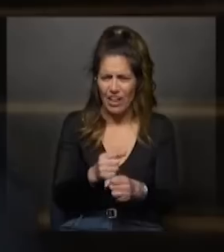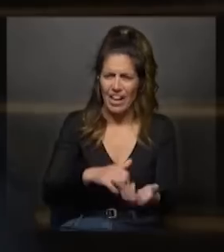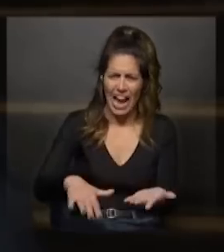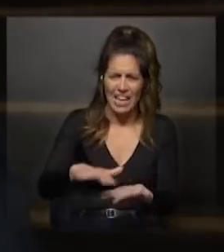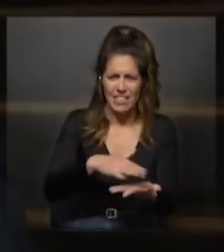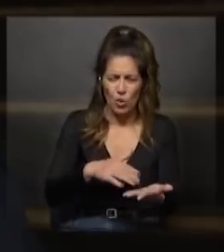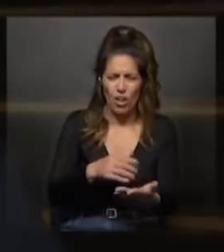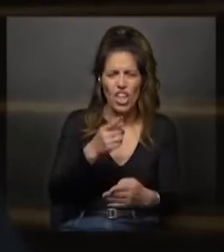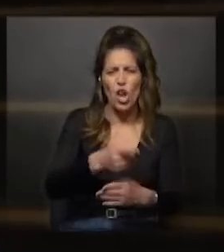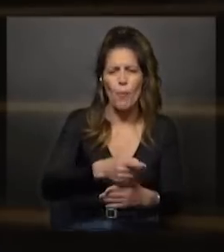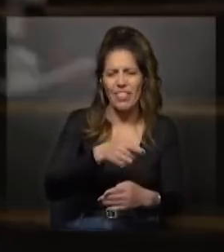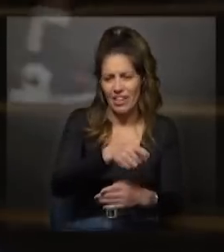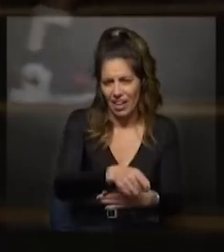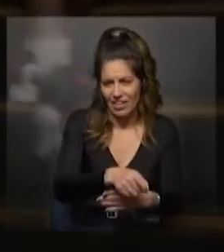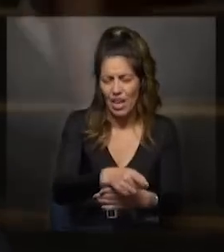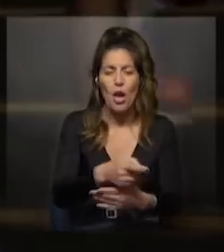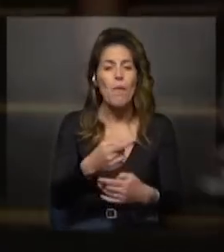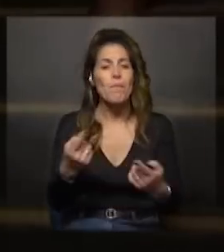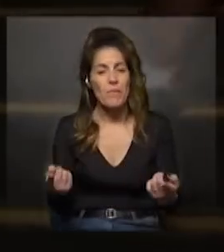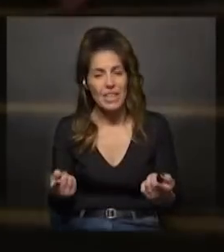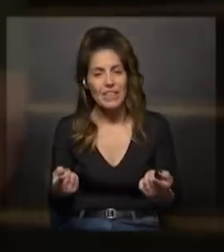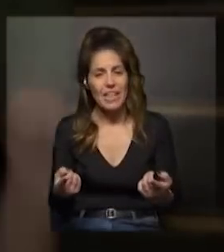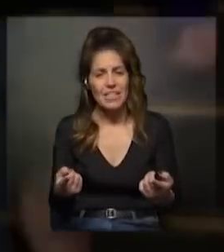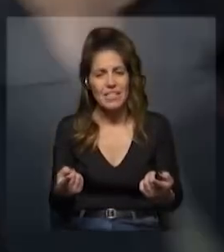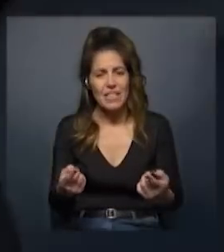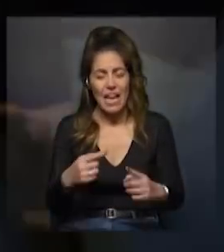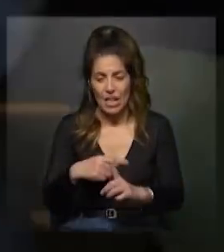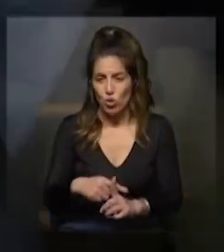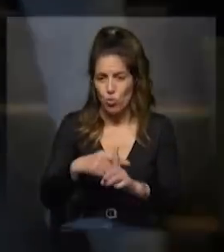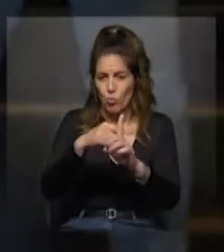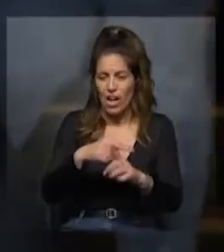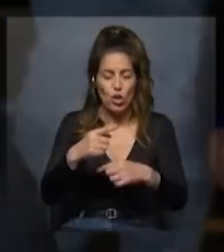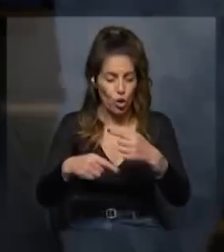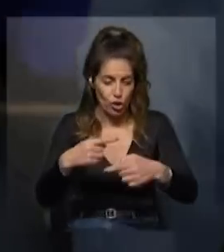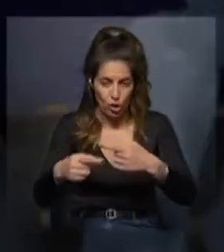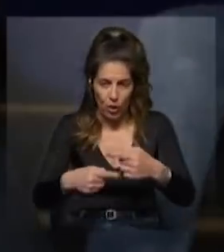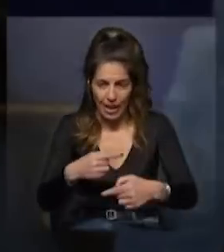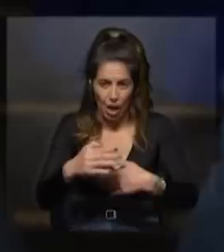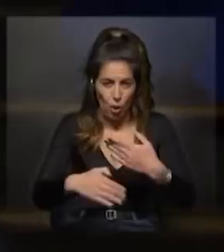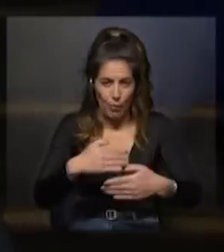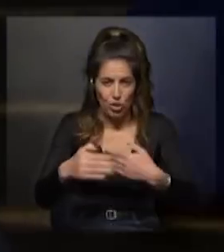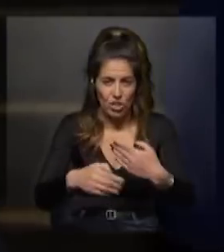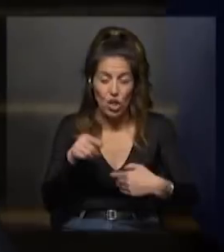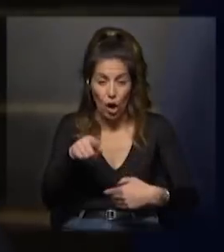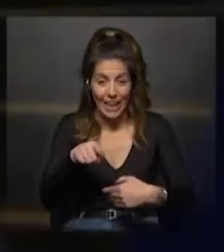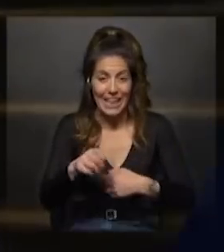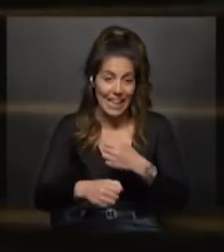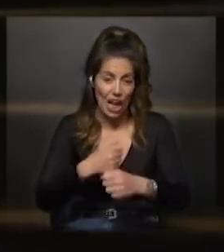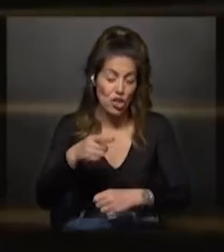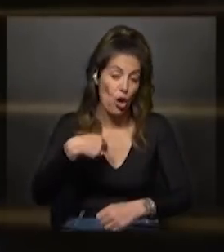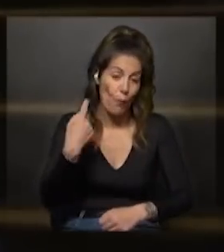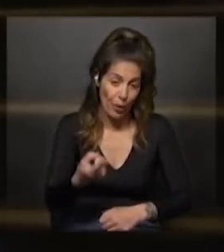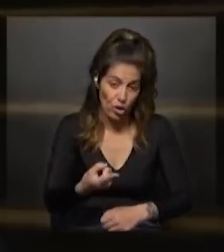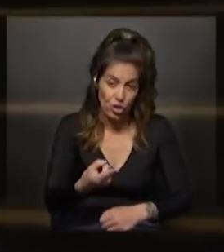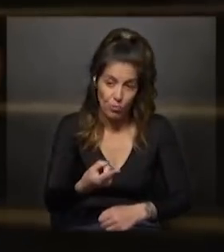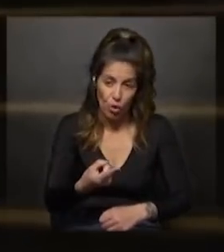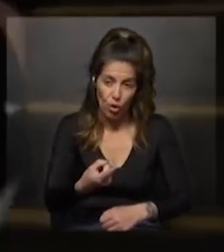que lo mandan al director mientras la instrucción sumarial seguirá sus procesos este él el año que viene deberá